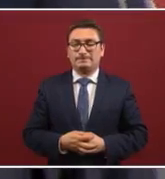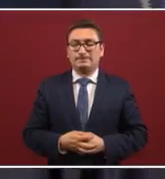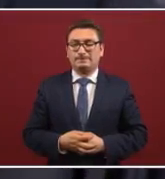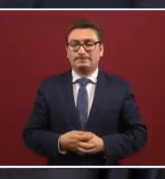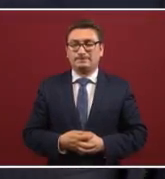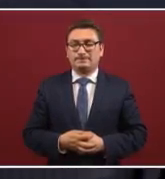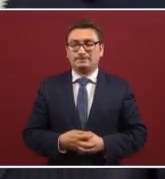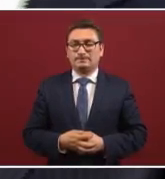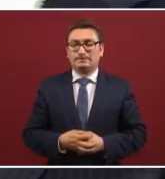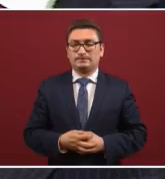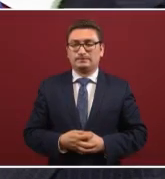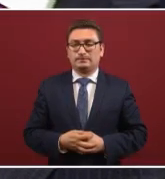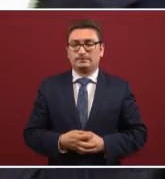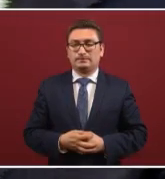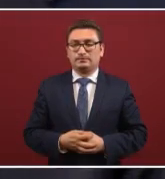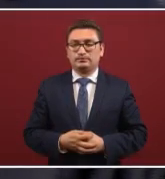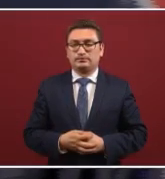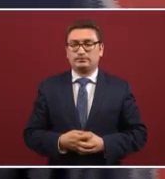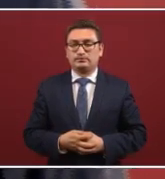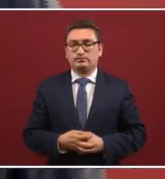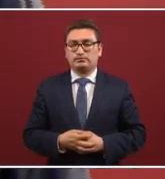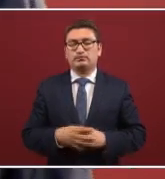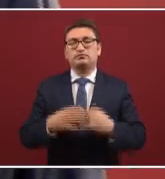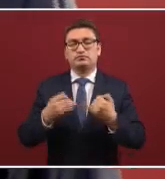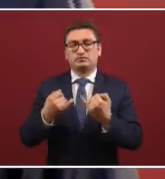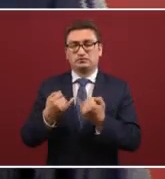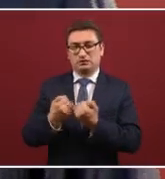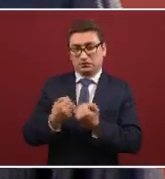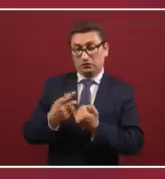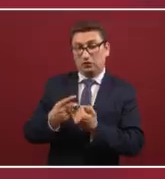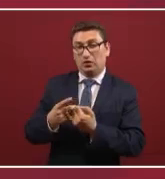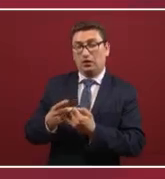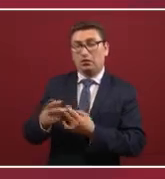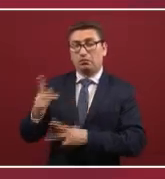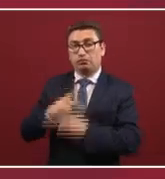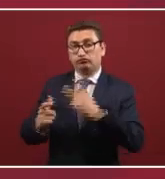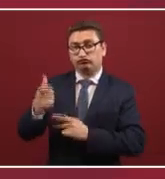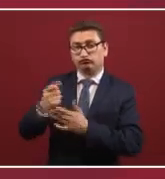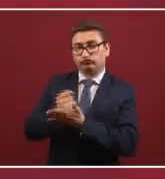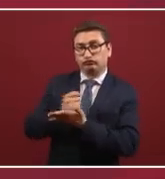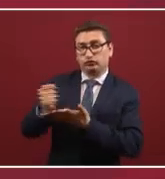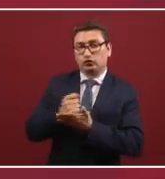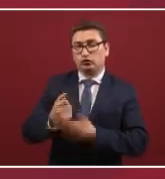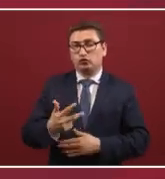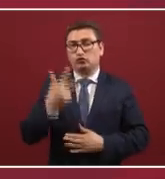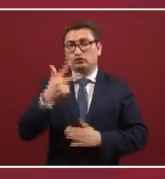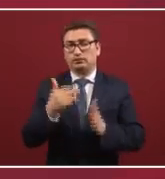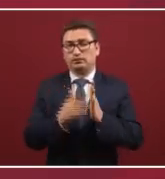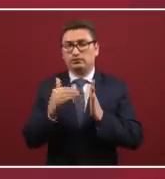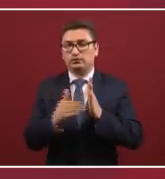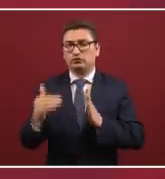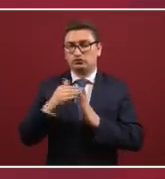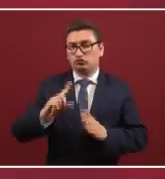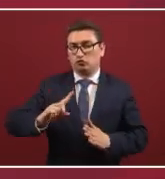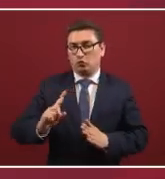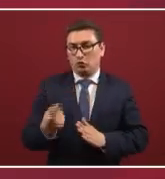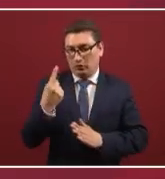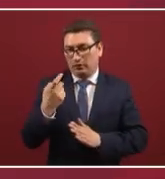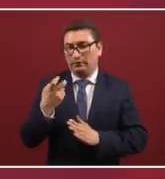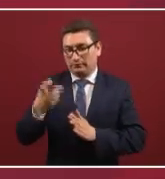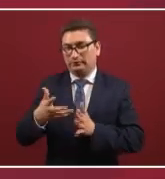este crédito revolvente de 8,000 millones de dólares para Pemex.